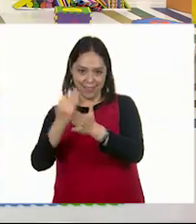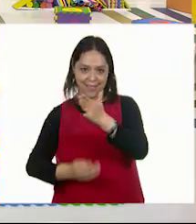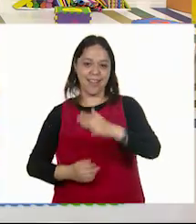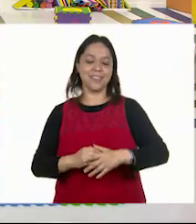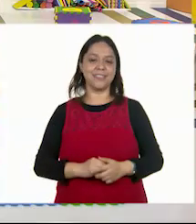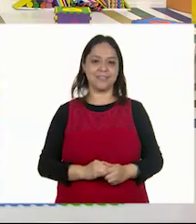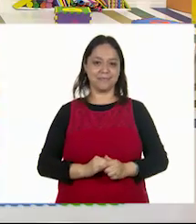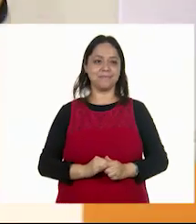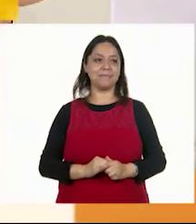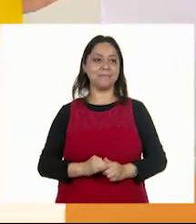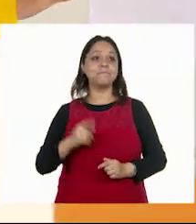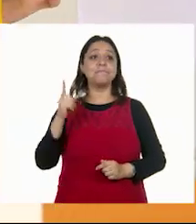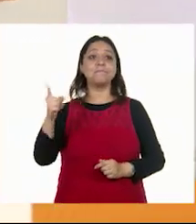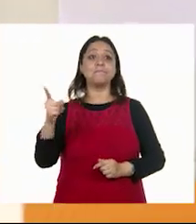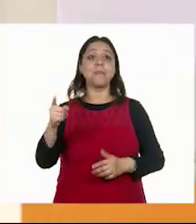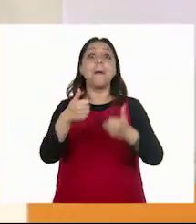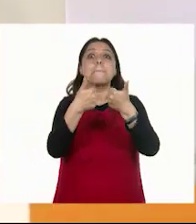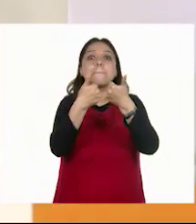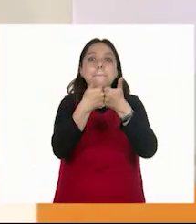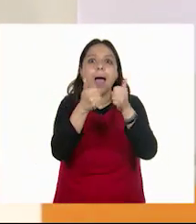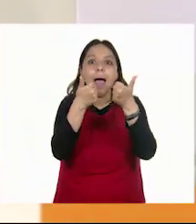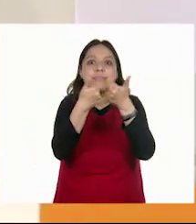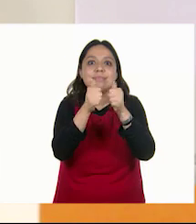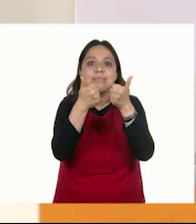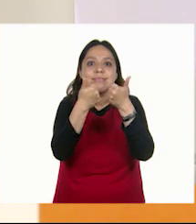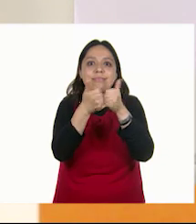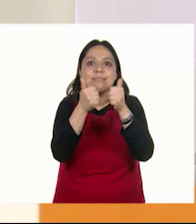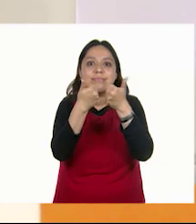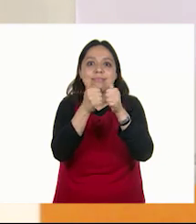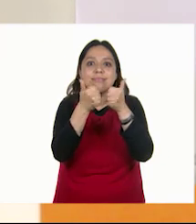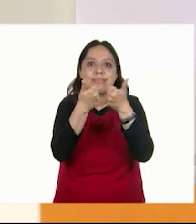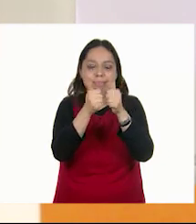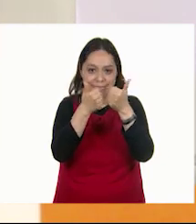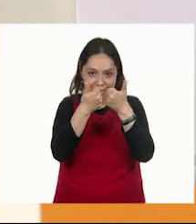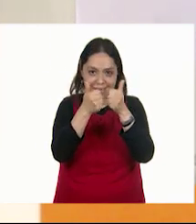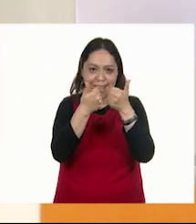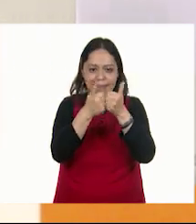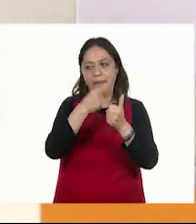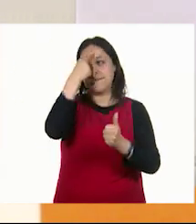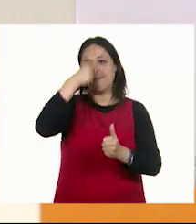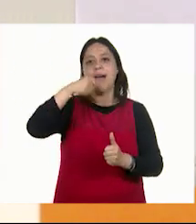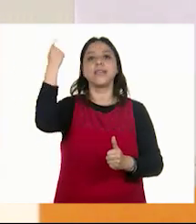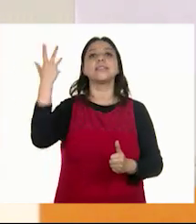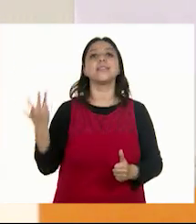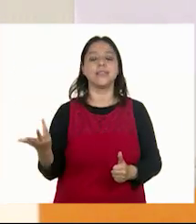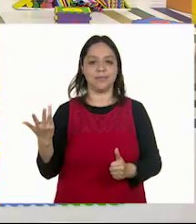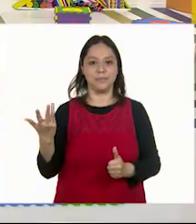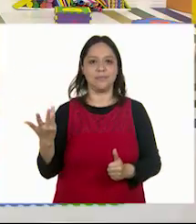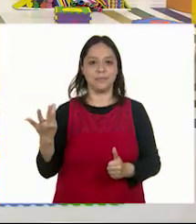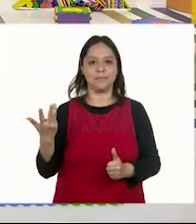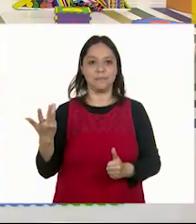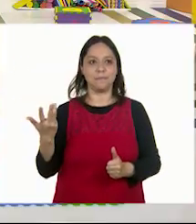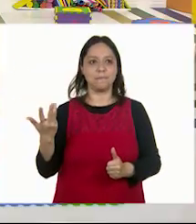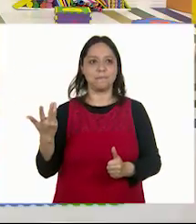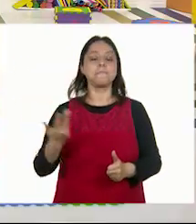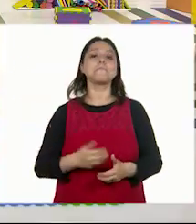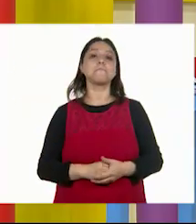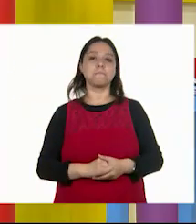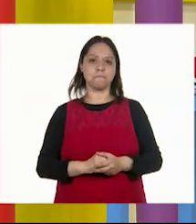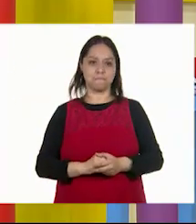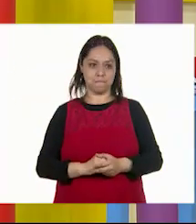Falta... Pan integral. Pan integral. Ah, fácil. ¿Verdad? Fácil. Muy fácil. Porque